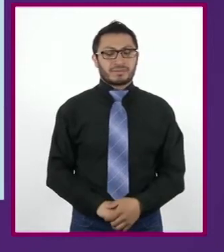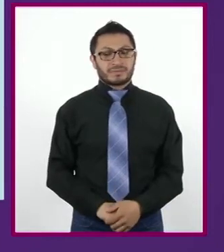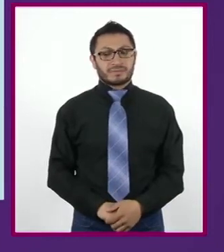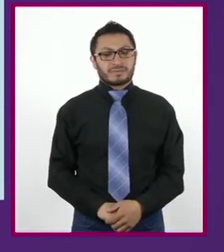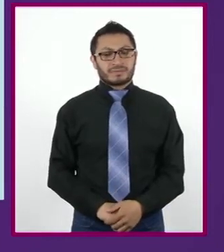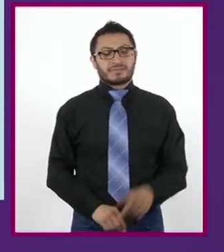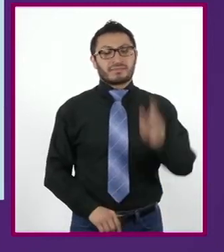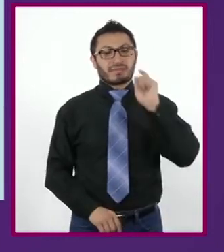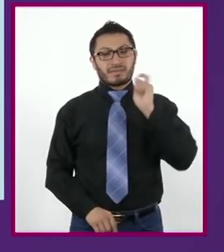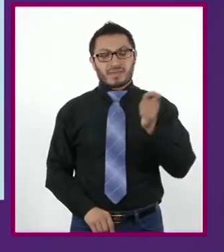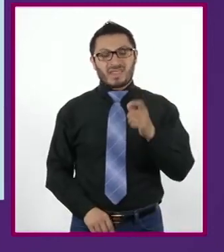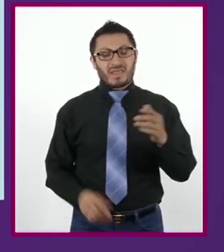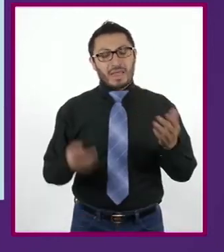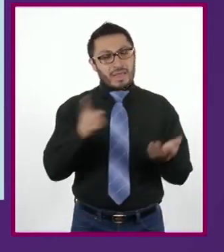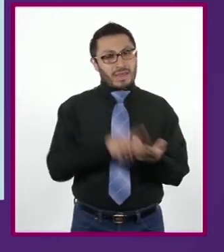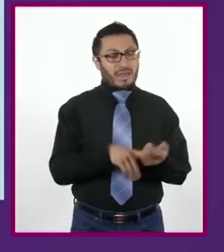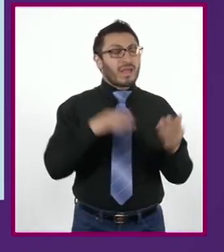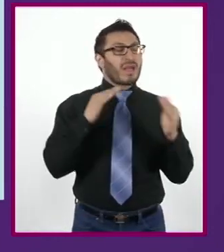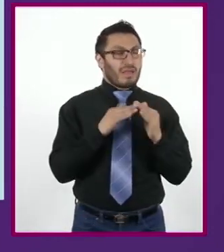que será la casa.